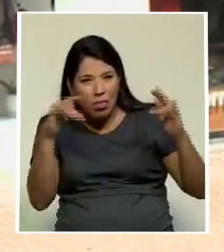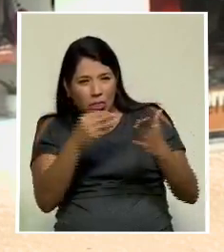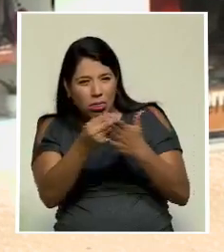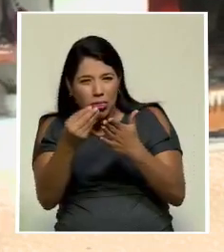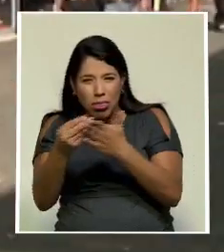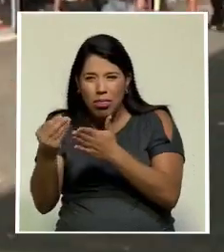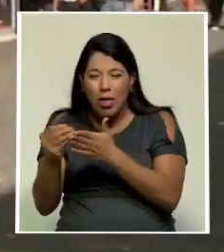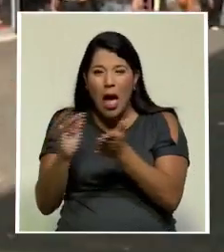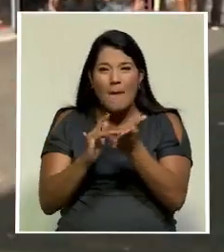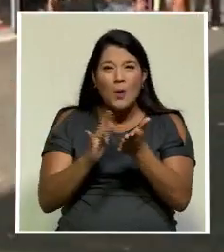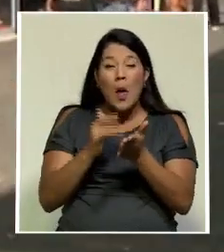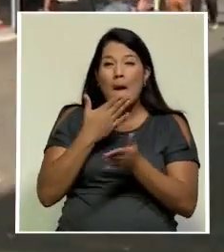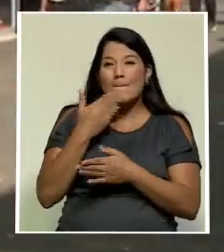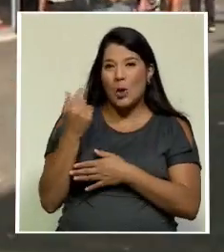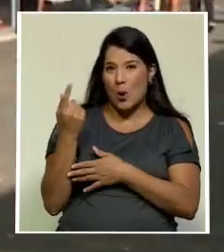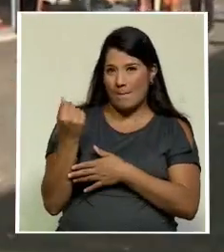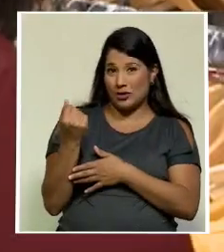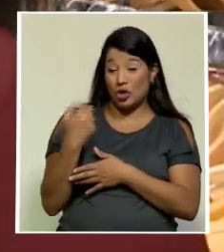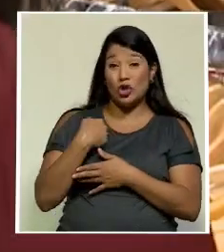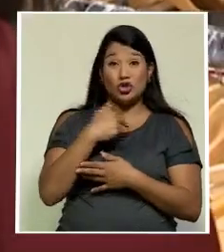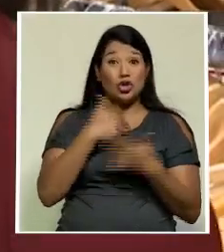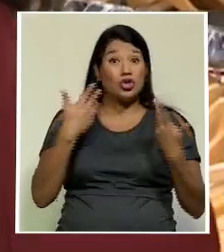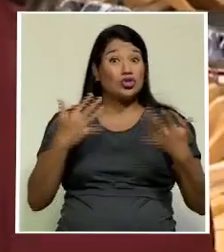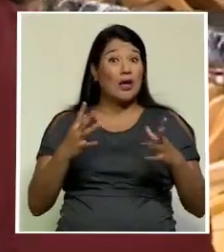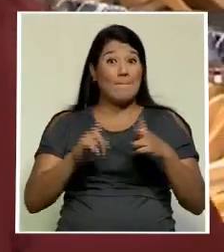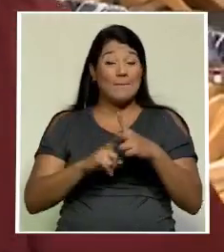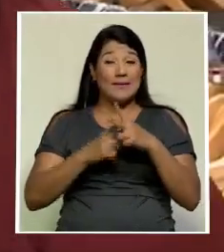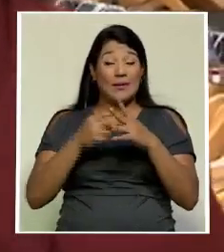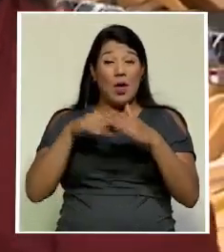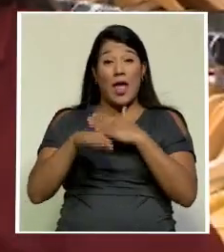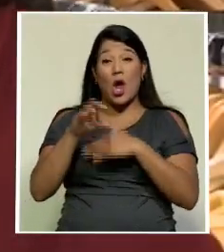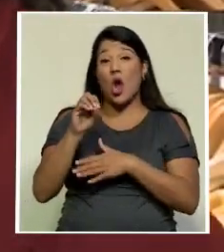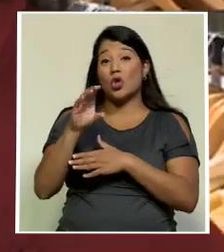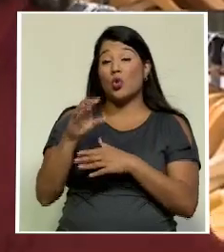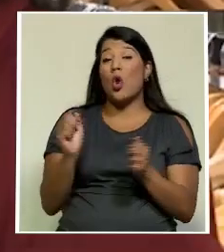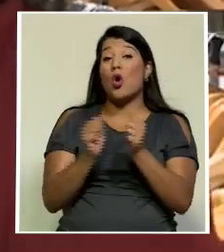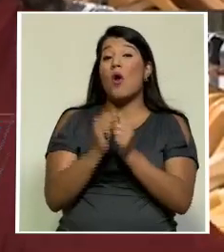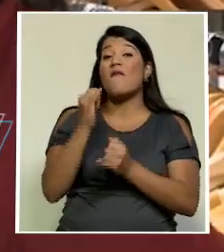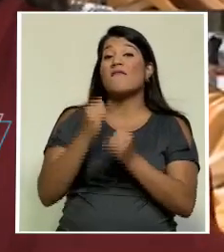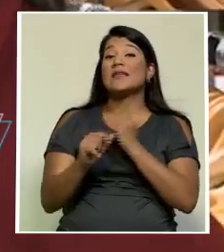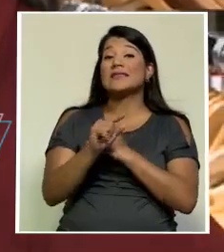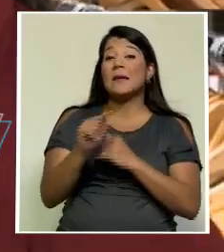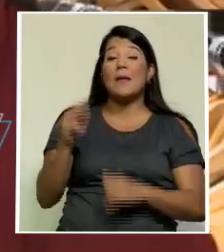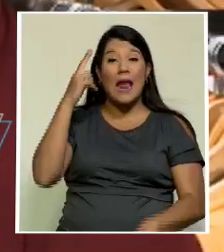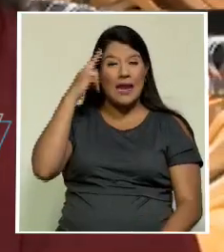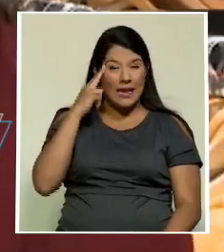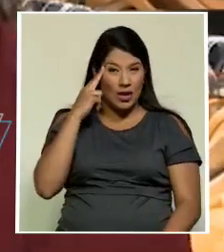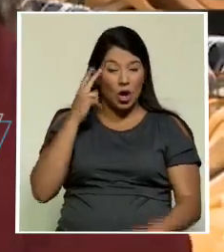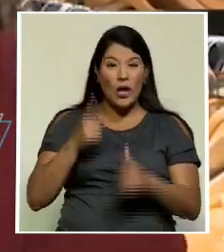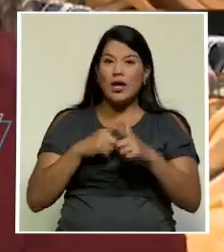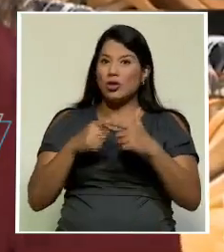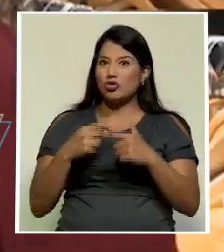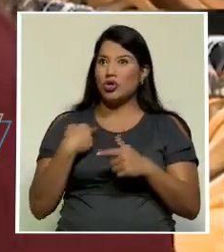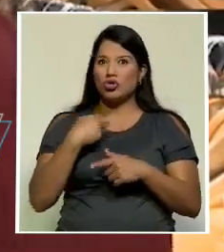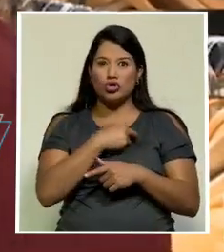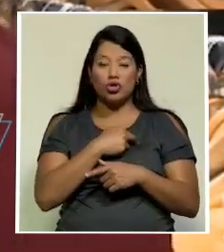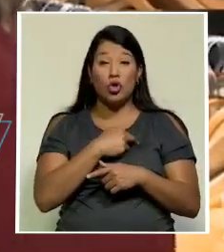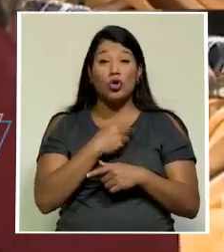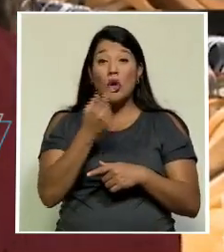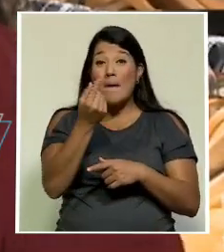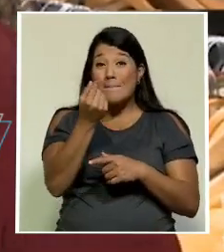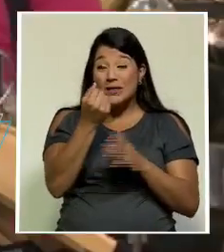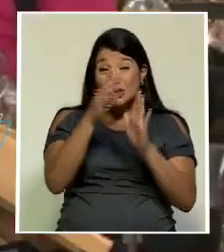precios. Ya nosotros empezamos en el mes de octubre con el fin de semana negro, a la cual hemos tenido un descuento de un